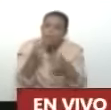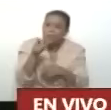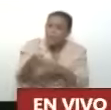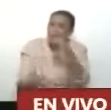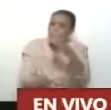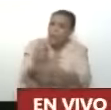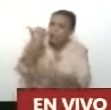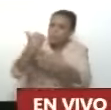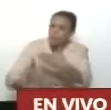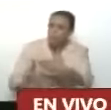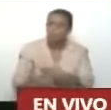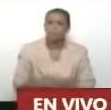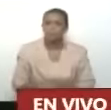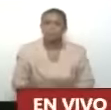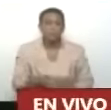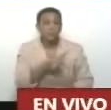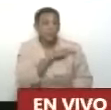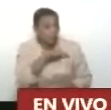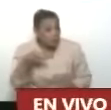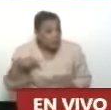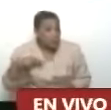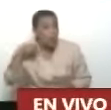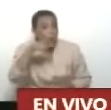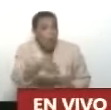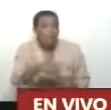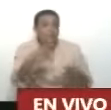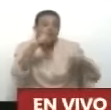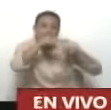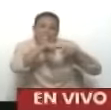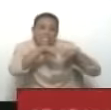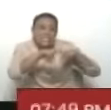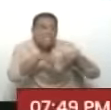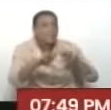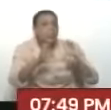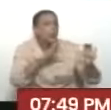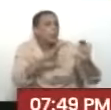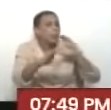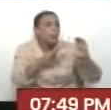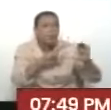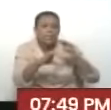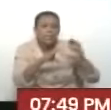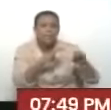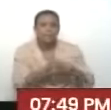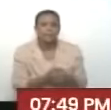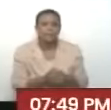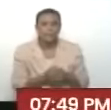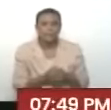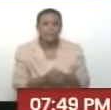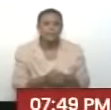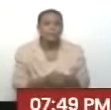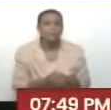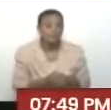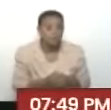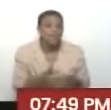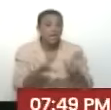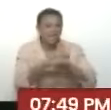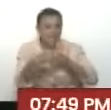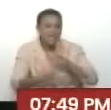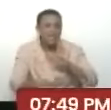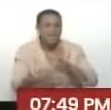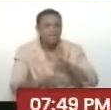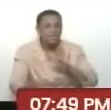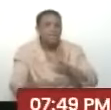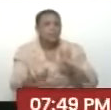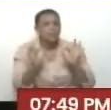Sí, mi presidente, porque nosotros, a pesar de que comuniquemos lo que sea, nosotros también tenemos el derecho